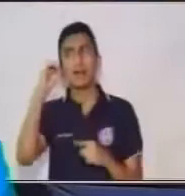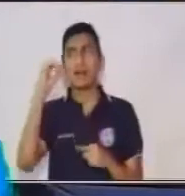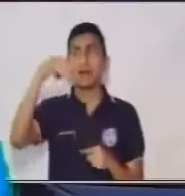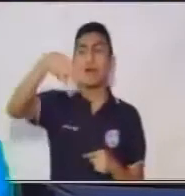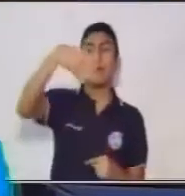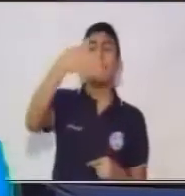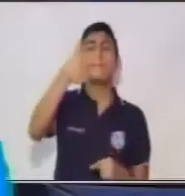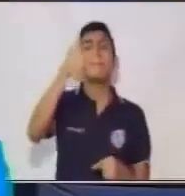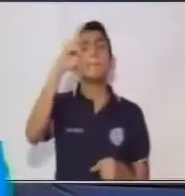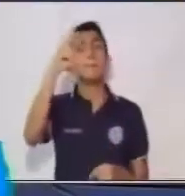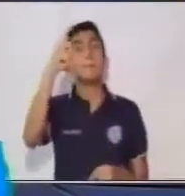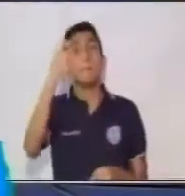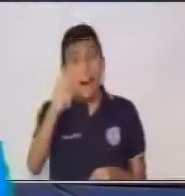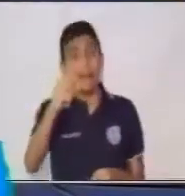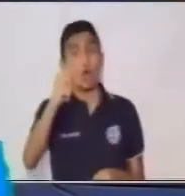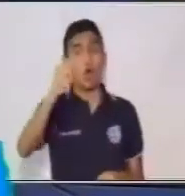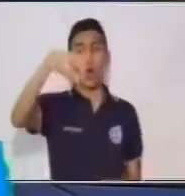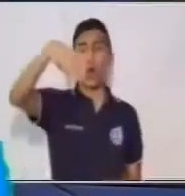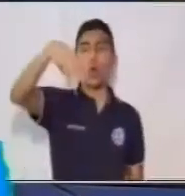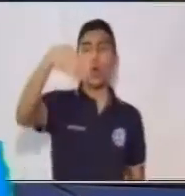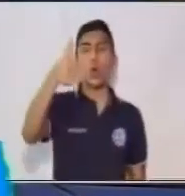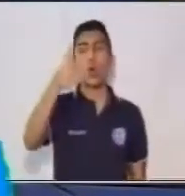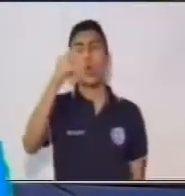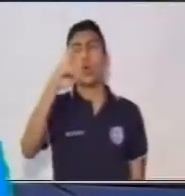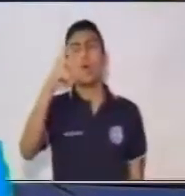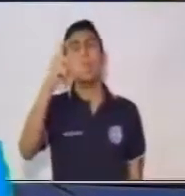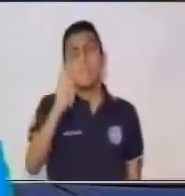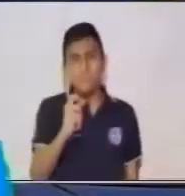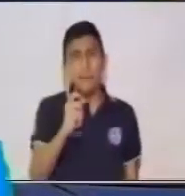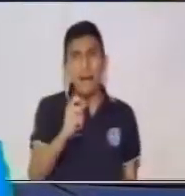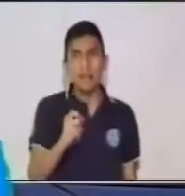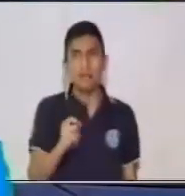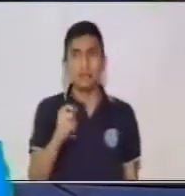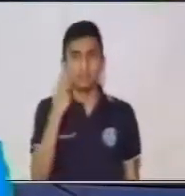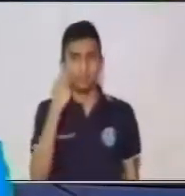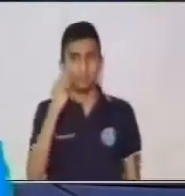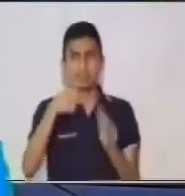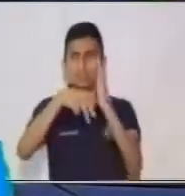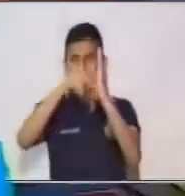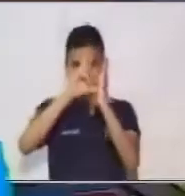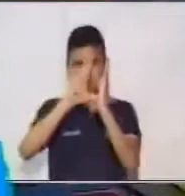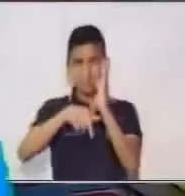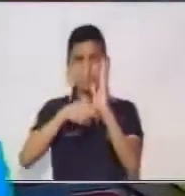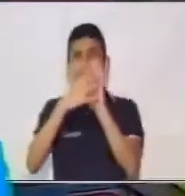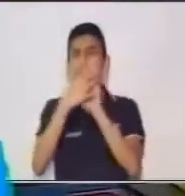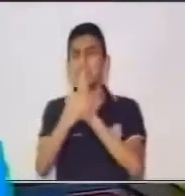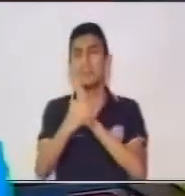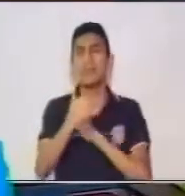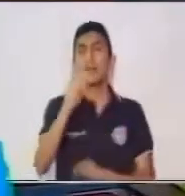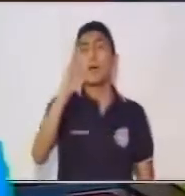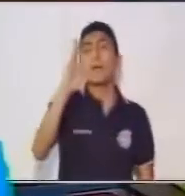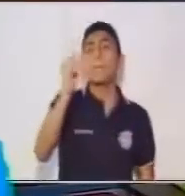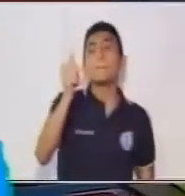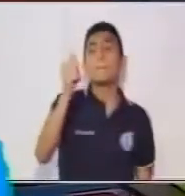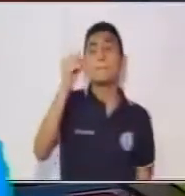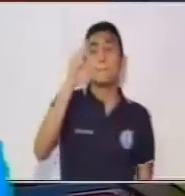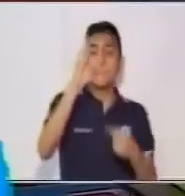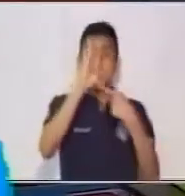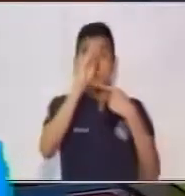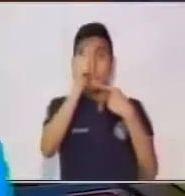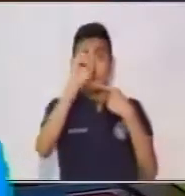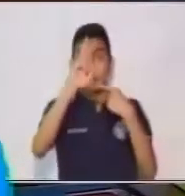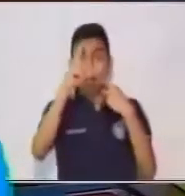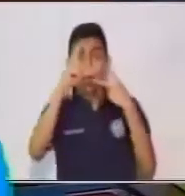marco. Vamos a ver si es cierto. Vamos a repetir. Y decimos